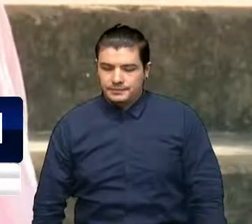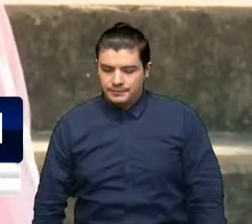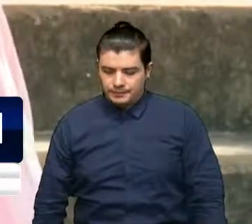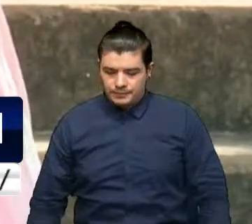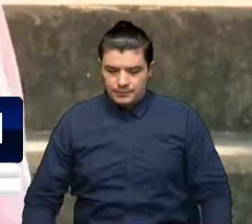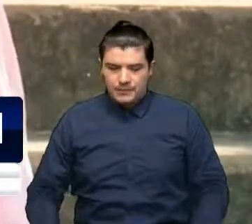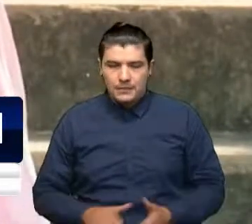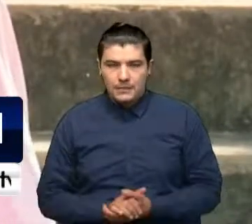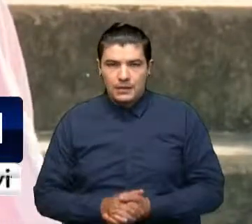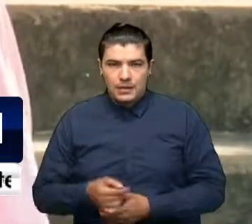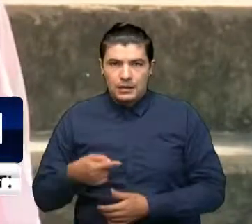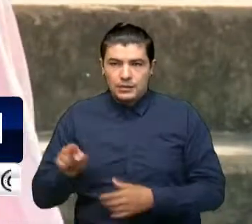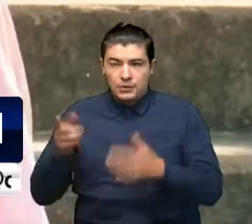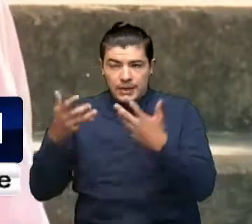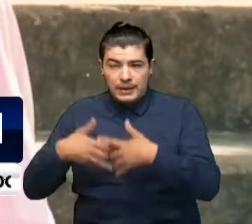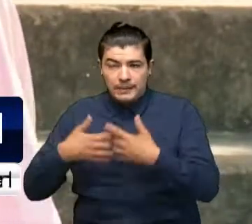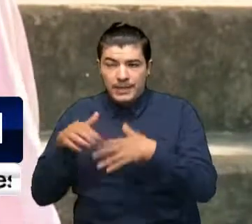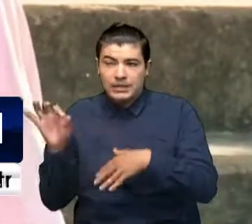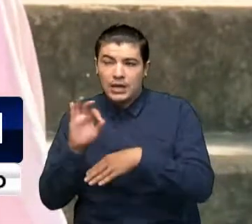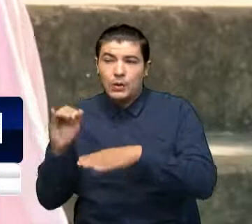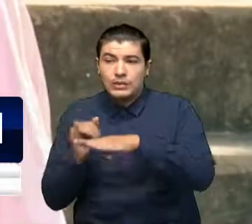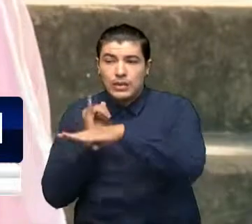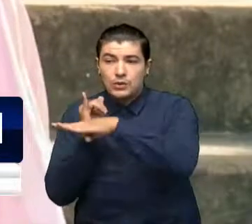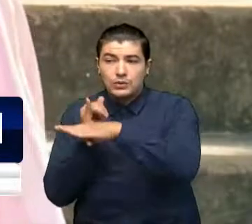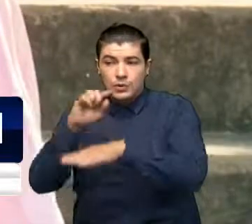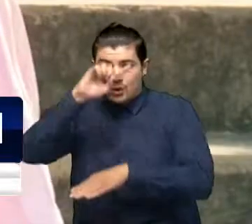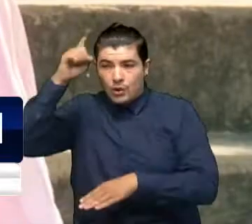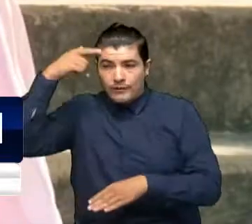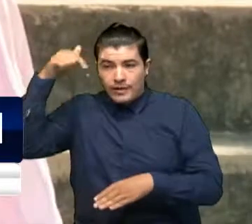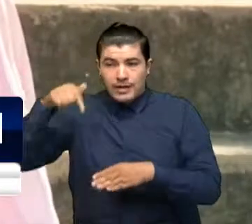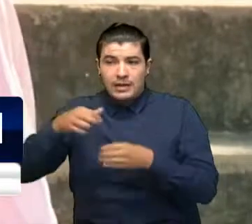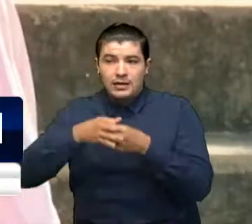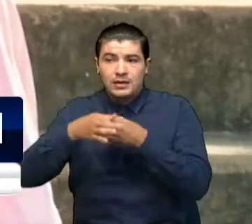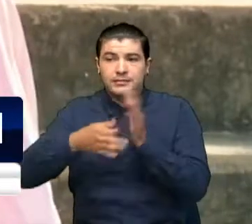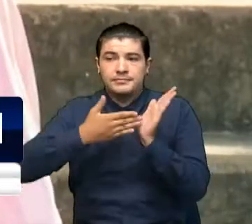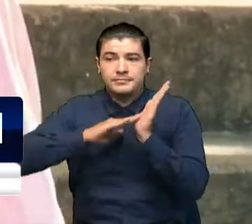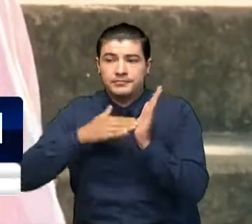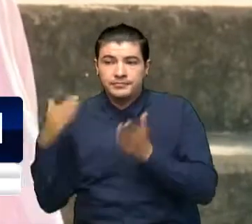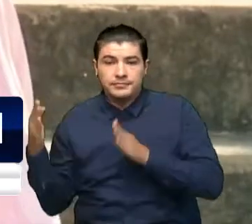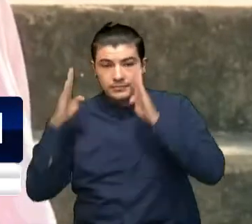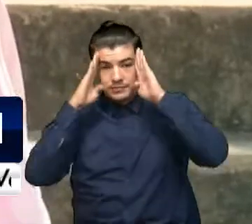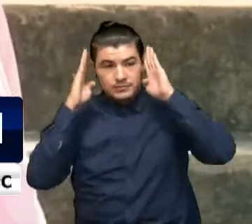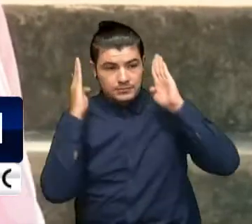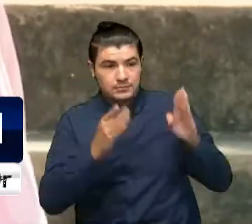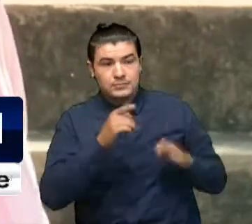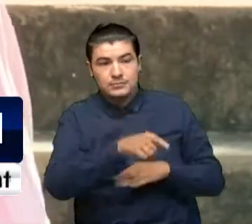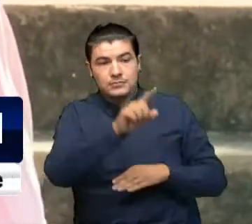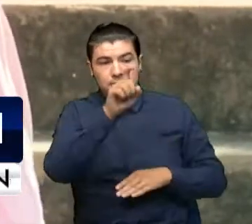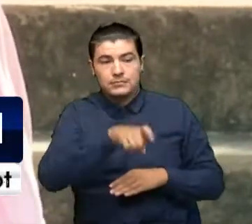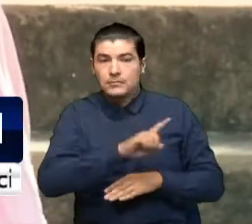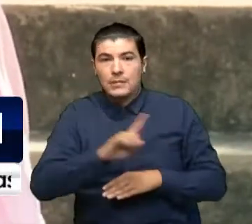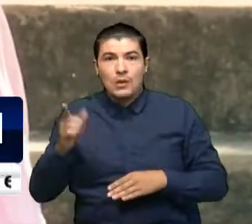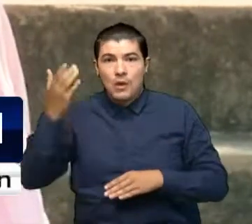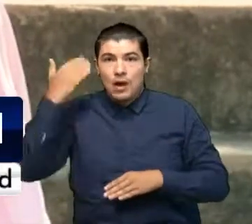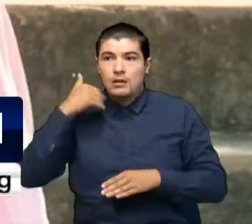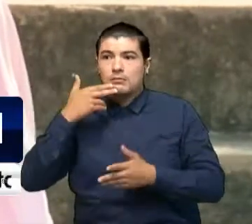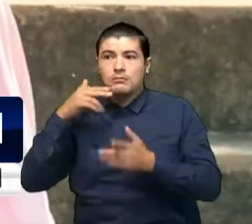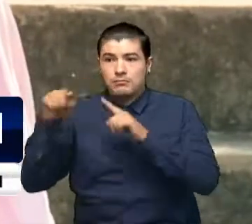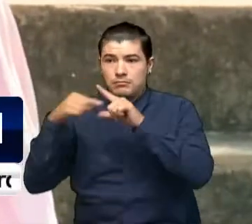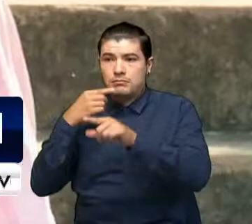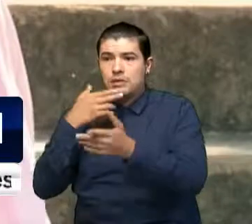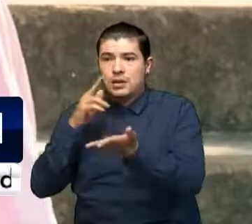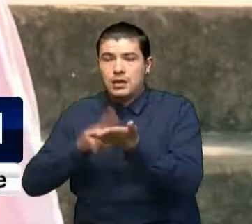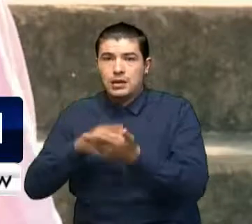visible o la institución no se ha hecho visible a esta necesidad de hecho mi invierno un comunicado y